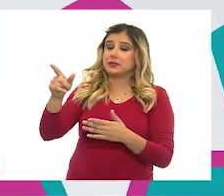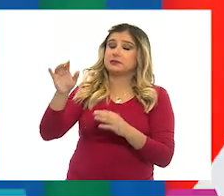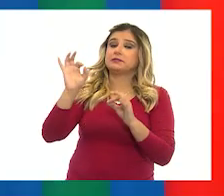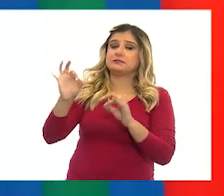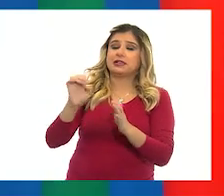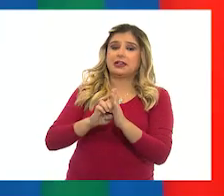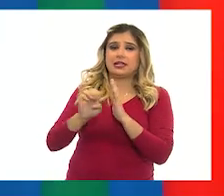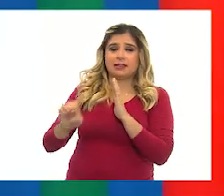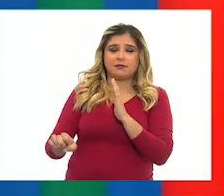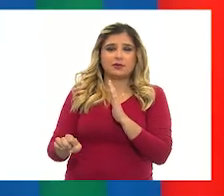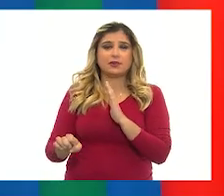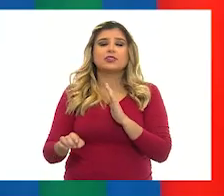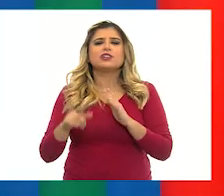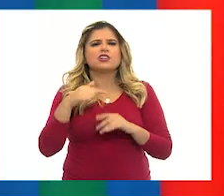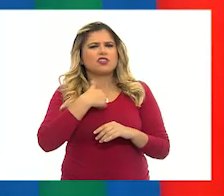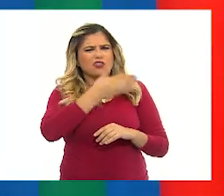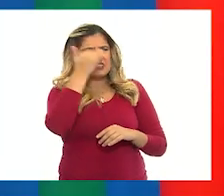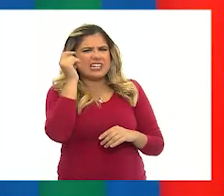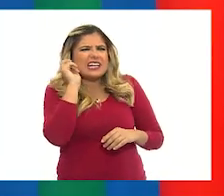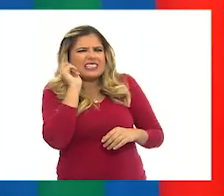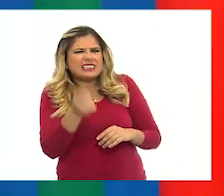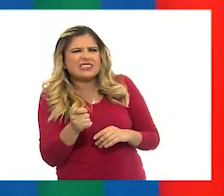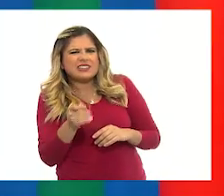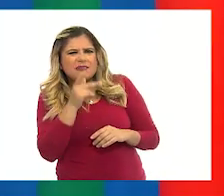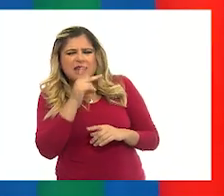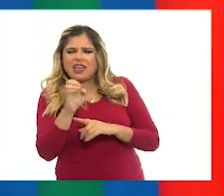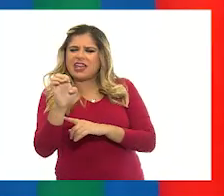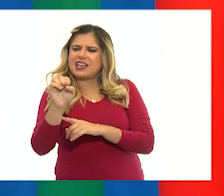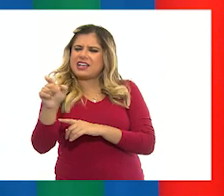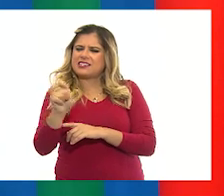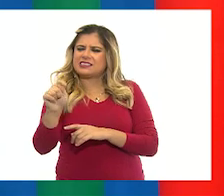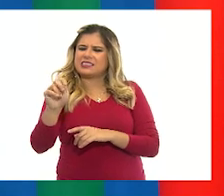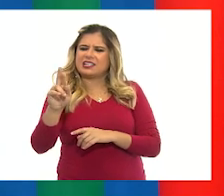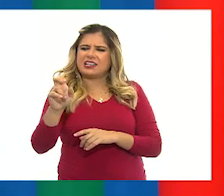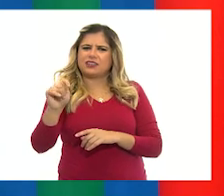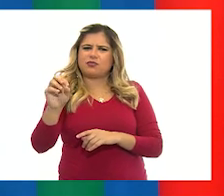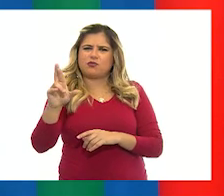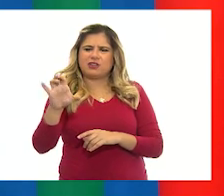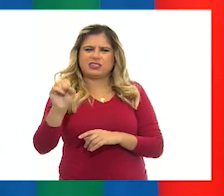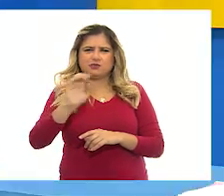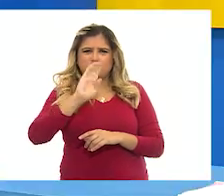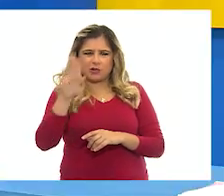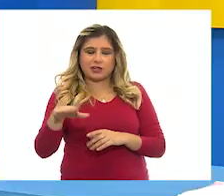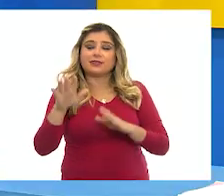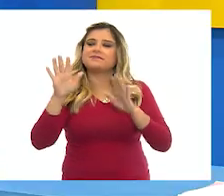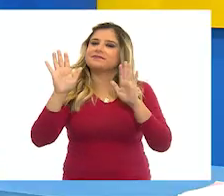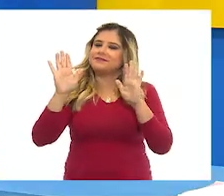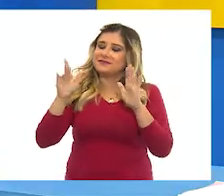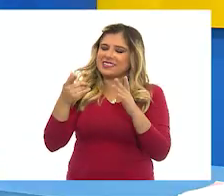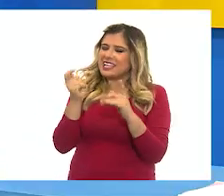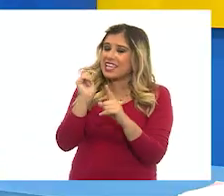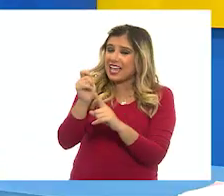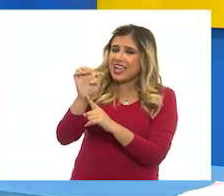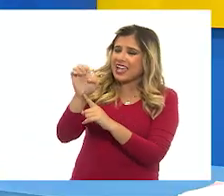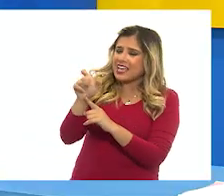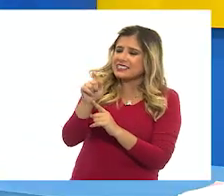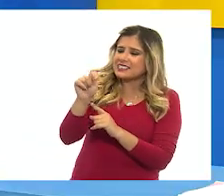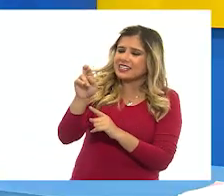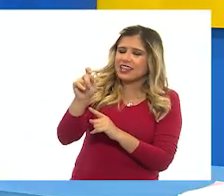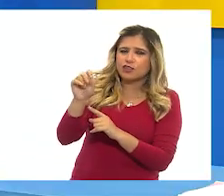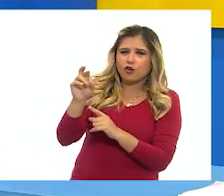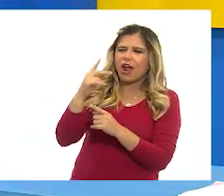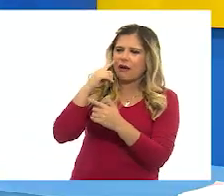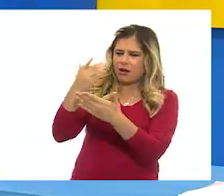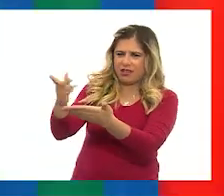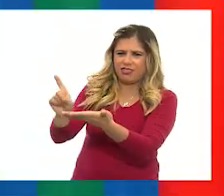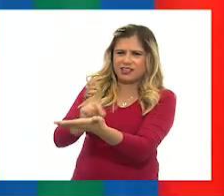Por cierto, no sé qué significa eso de los estertores de la muerte. Pues te sugiero que busques estertor en el